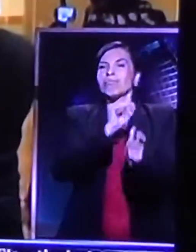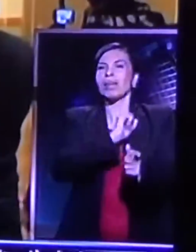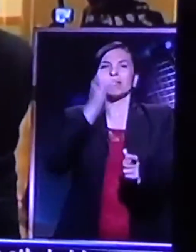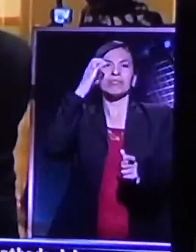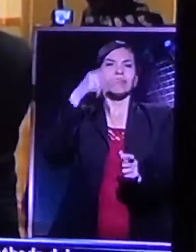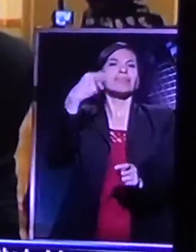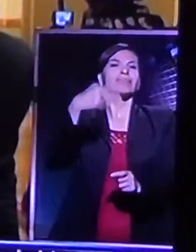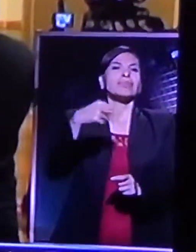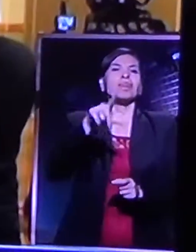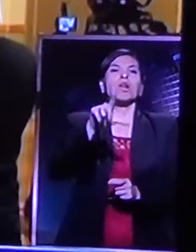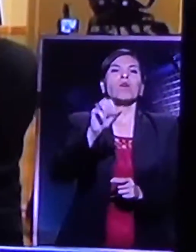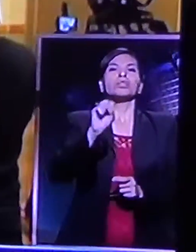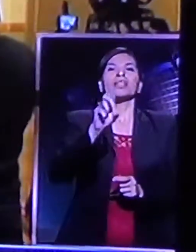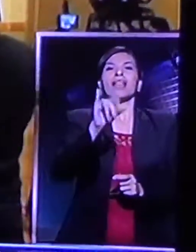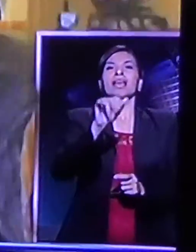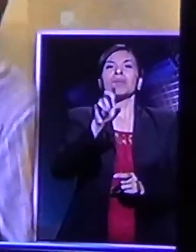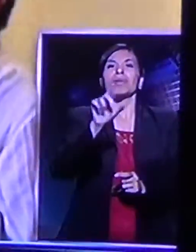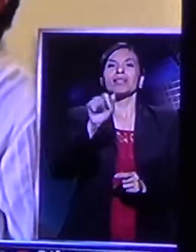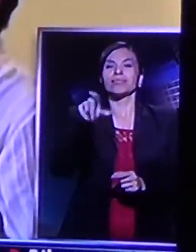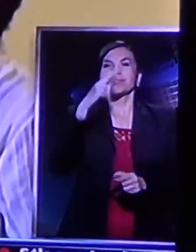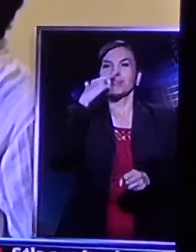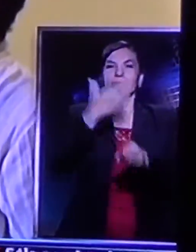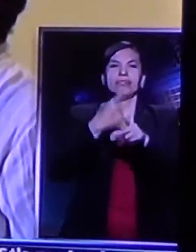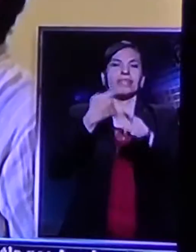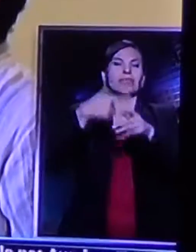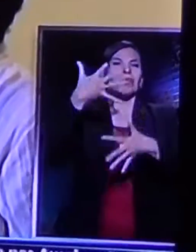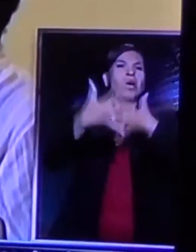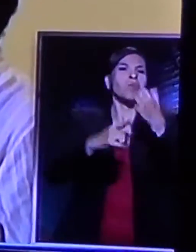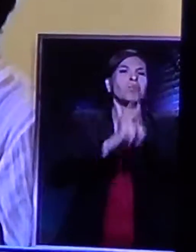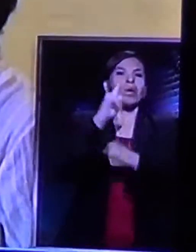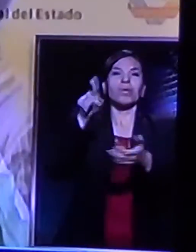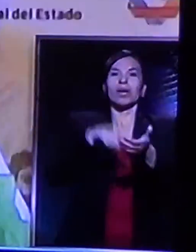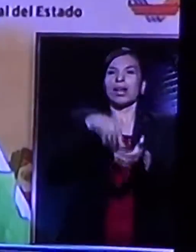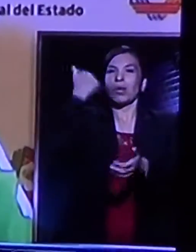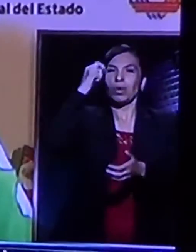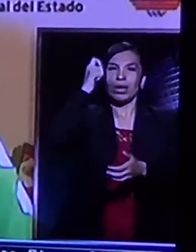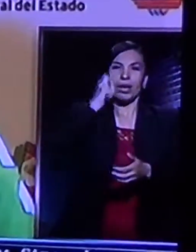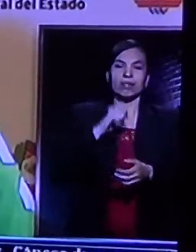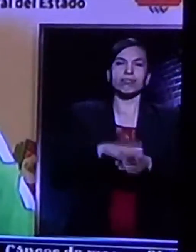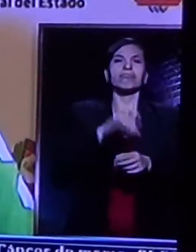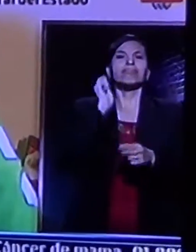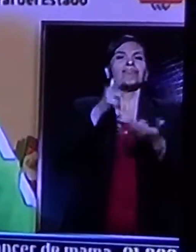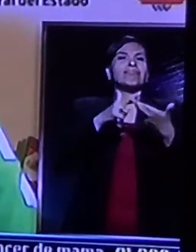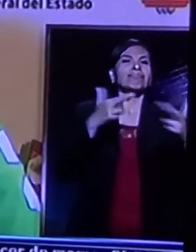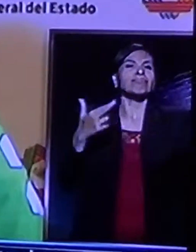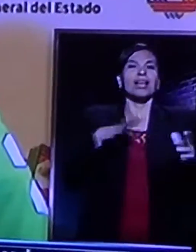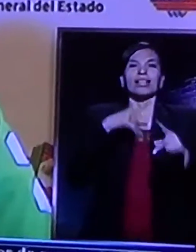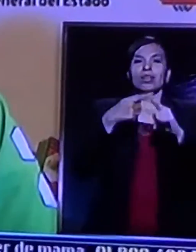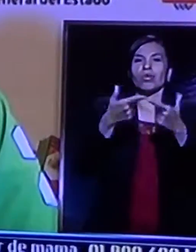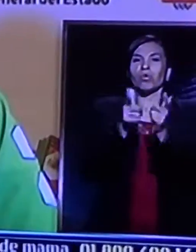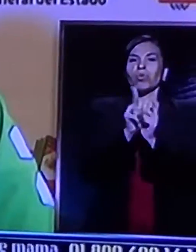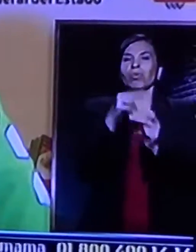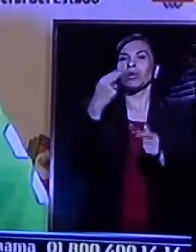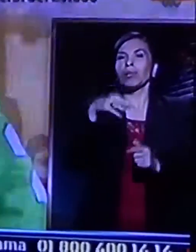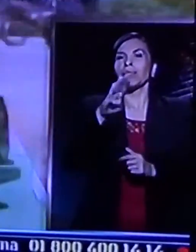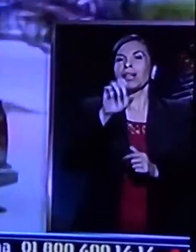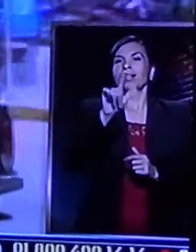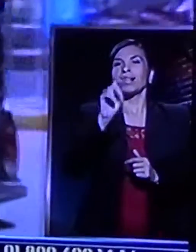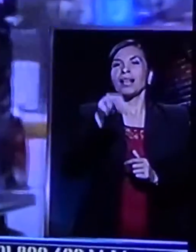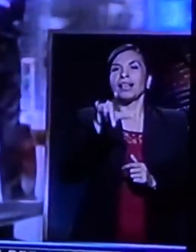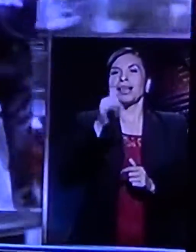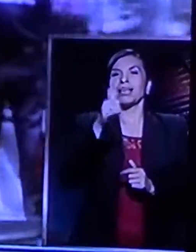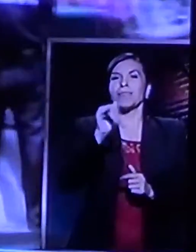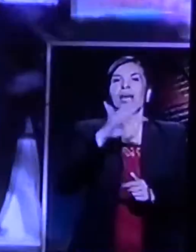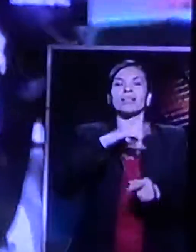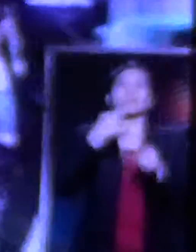delictivo denominado Los Devis, responsables de la ola de violencia que se ha vivido en Acapulco, Guerrero. Se relaciona con el cártel de los Beltrán Leyva y tiene